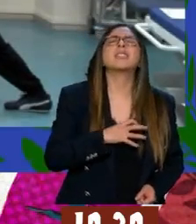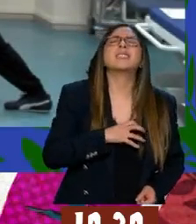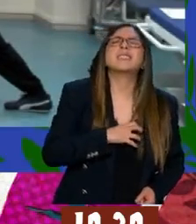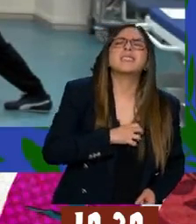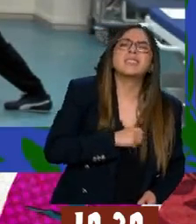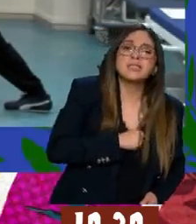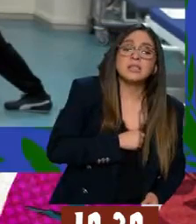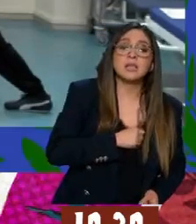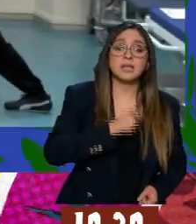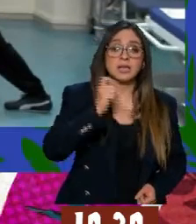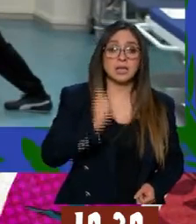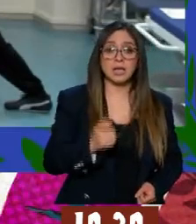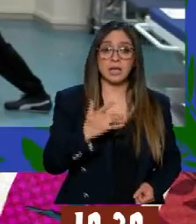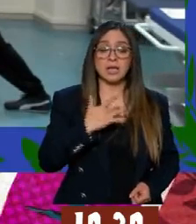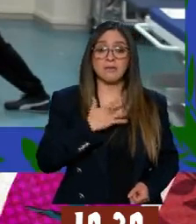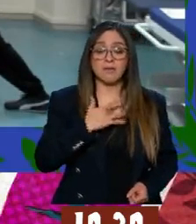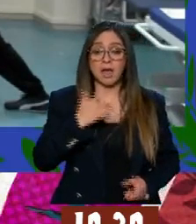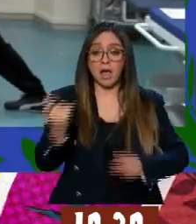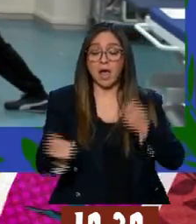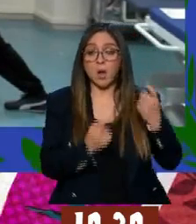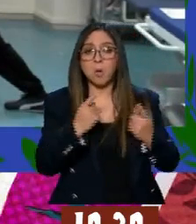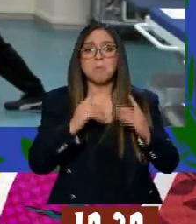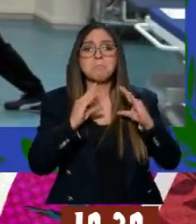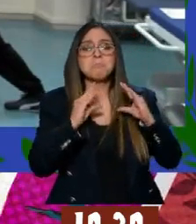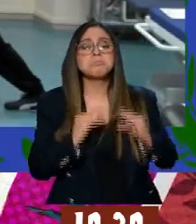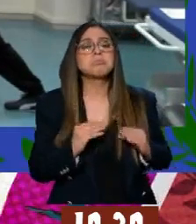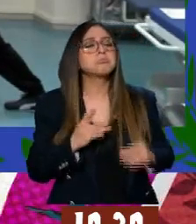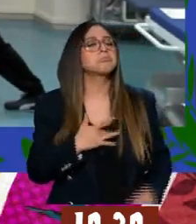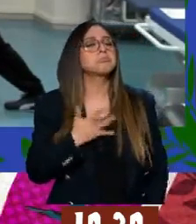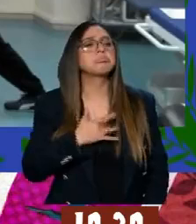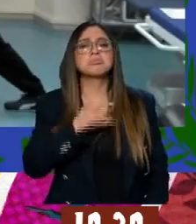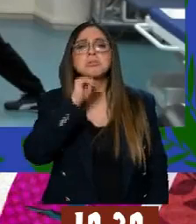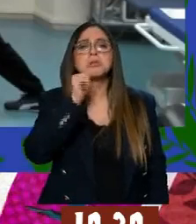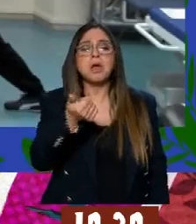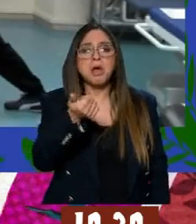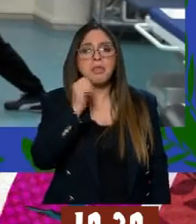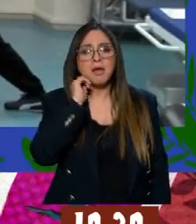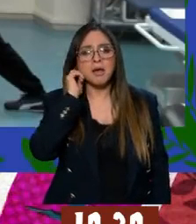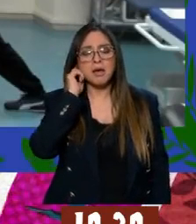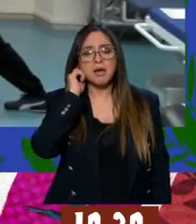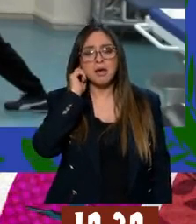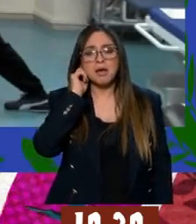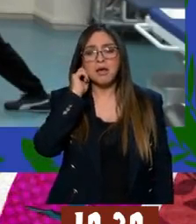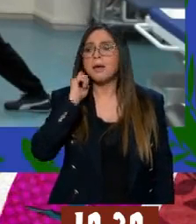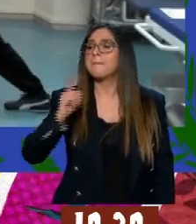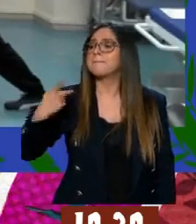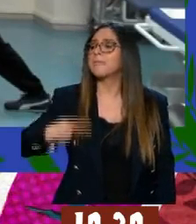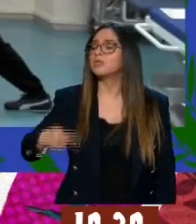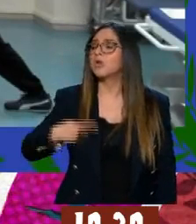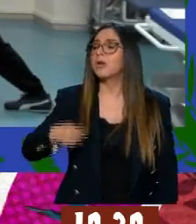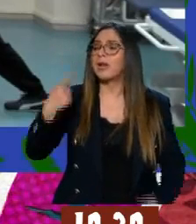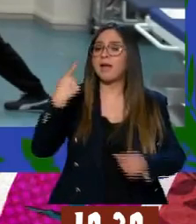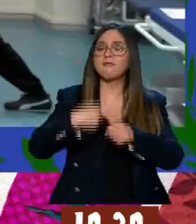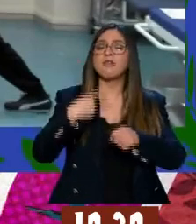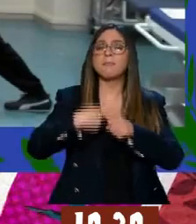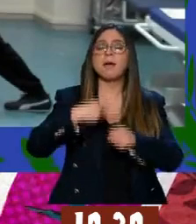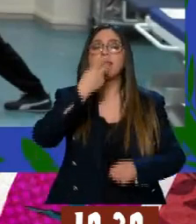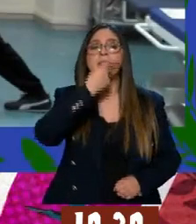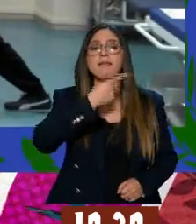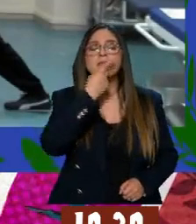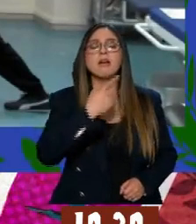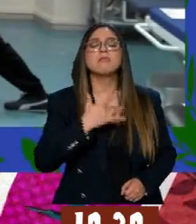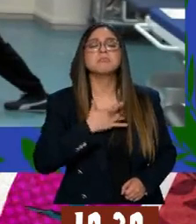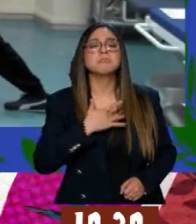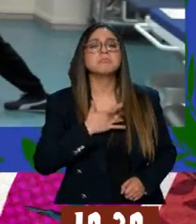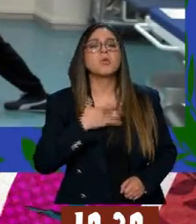los infartos tienen dolor. Los pacientes diabéticos, por ejemplo, pueden tener infartos sin dolor, ¿verdad? Pero si falta de aire,